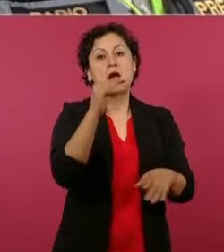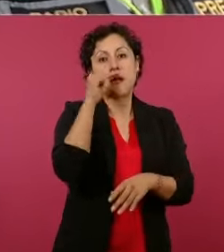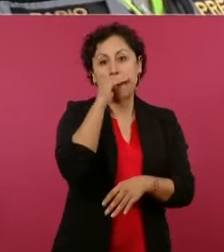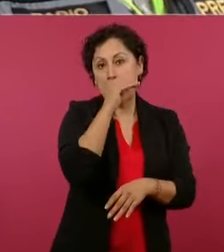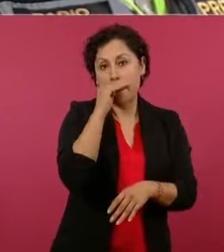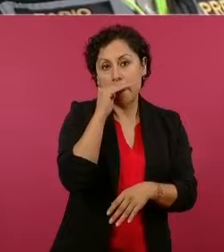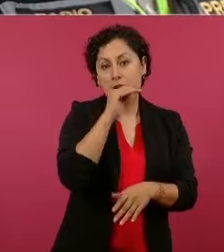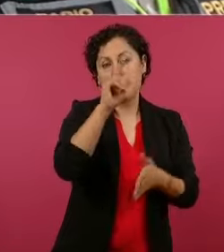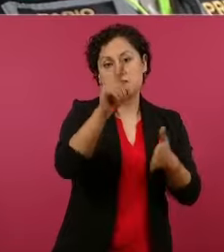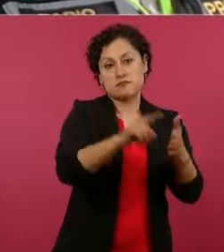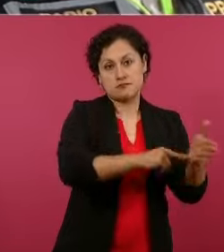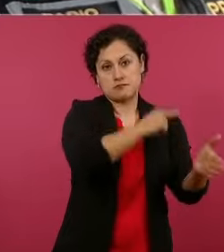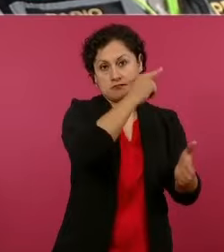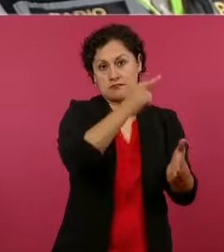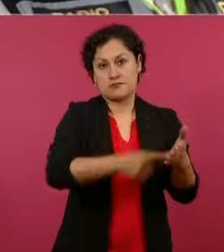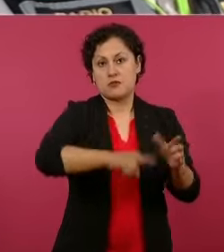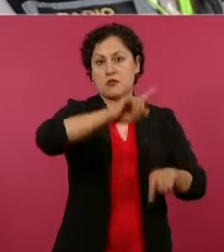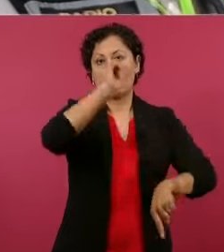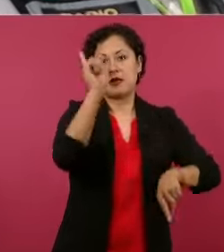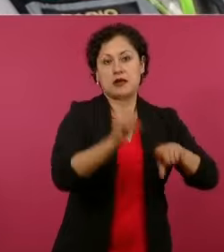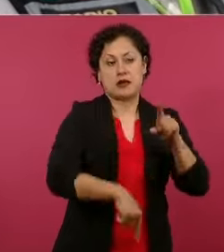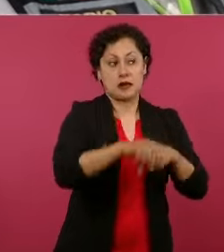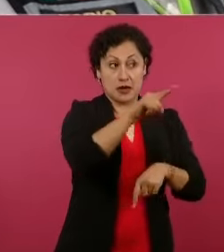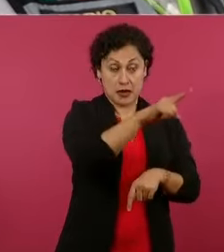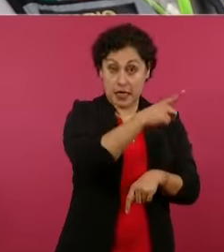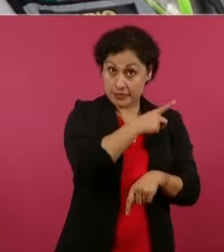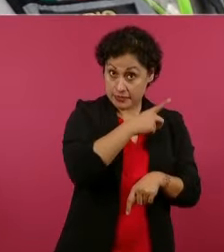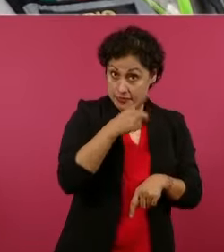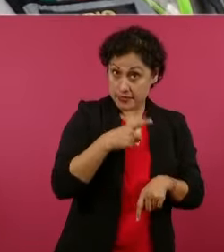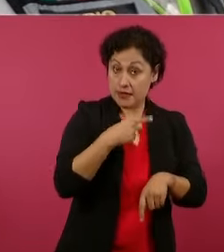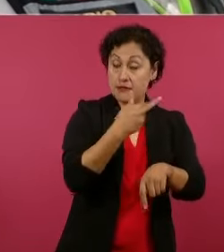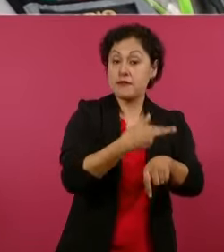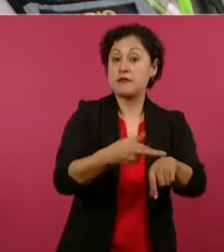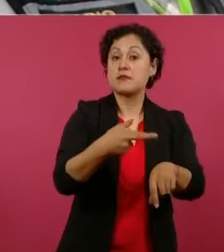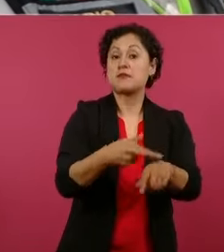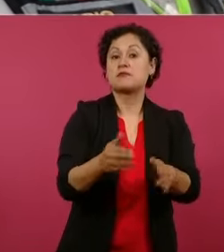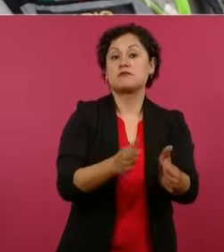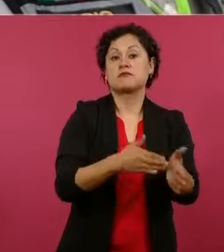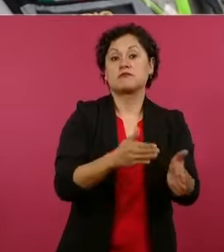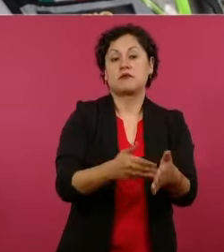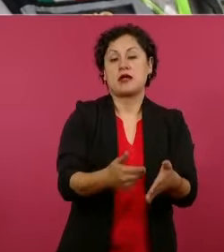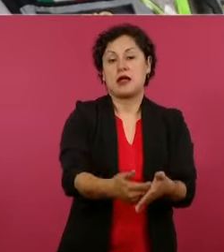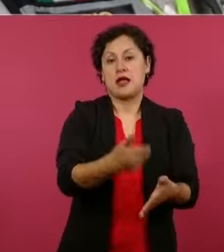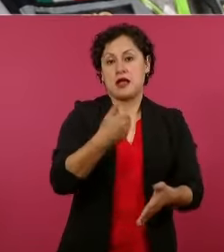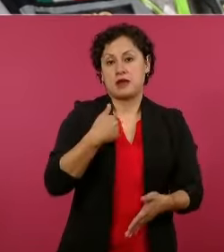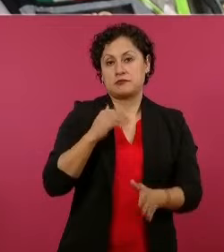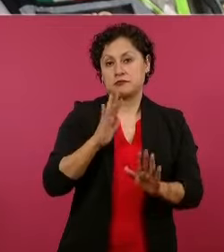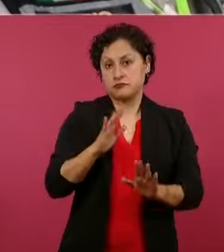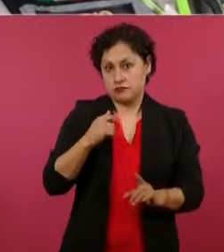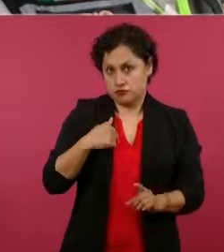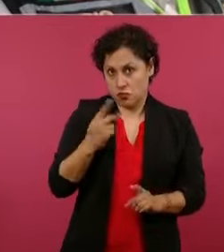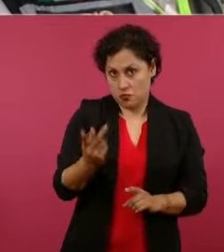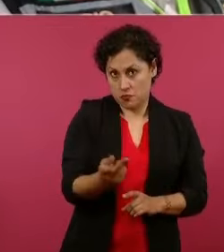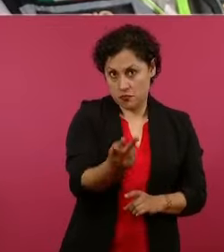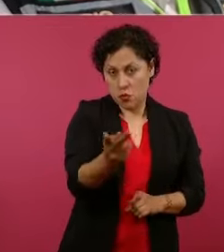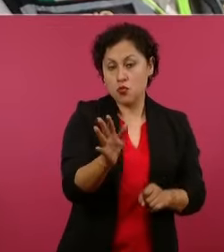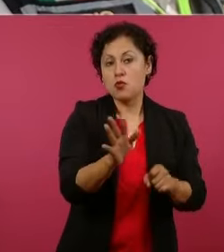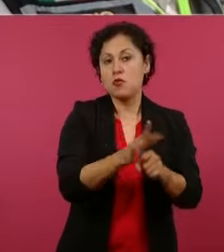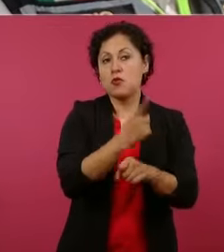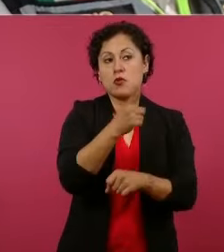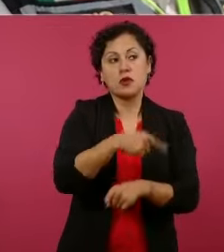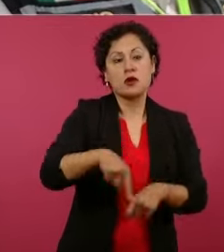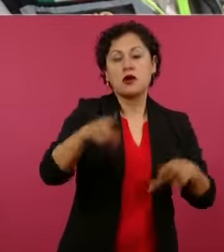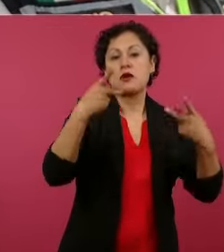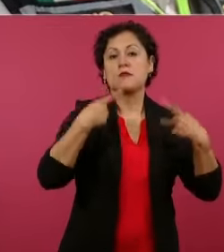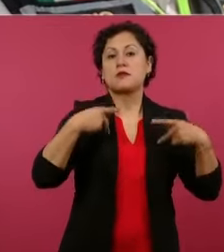tenían que regularizar esta situación eh se lo pregunto porque también para que la gente sepa Cómo